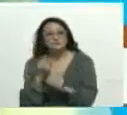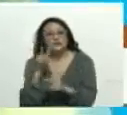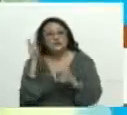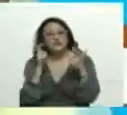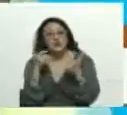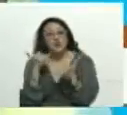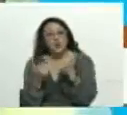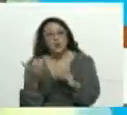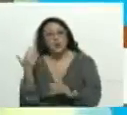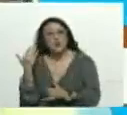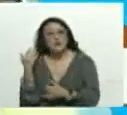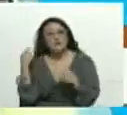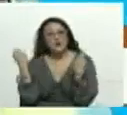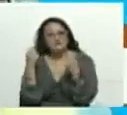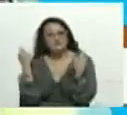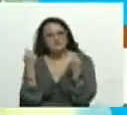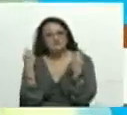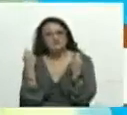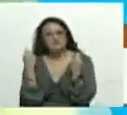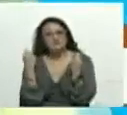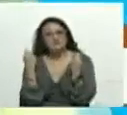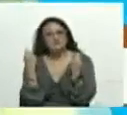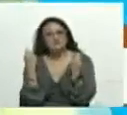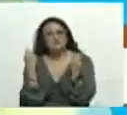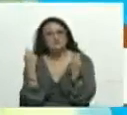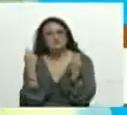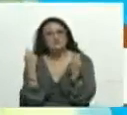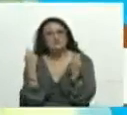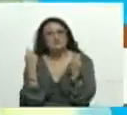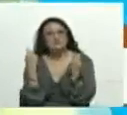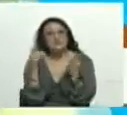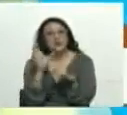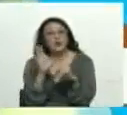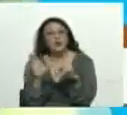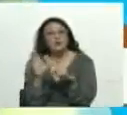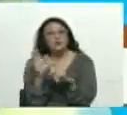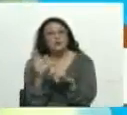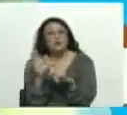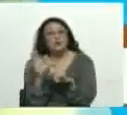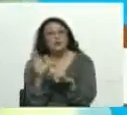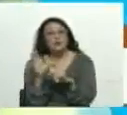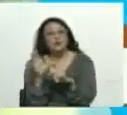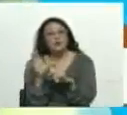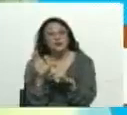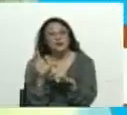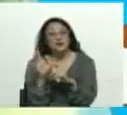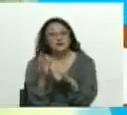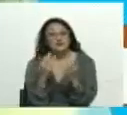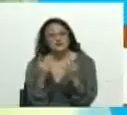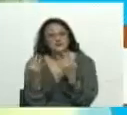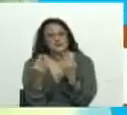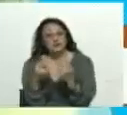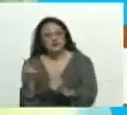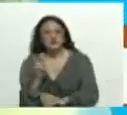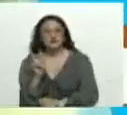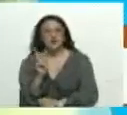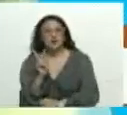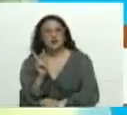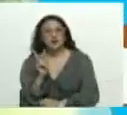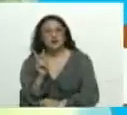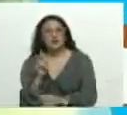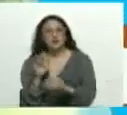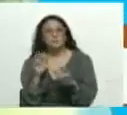Chávez en su última proclama no la cultura el el gentilicio venezolano y